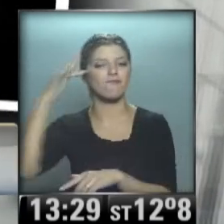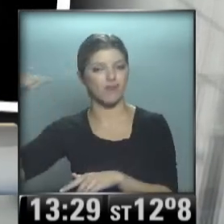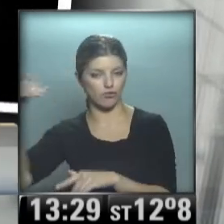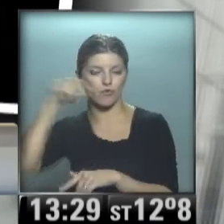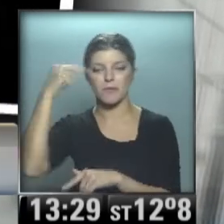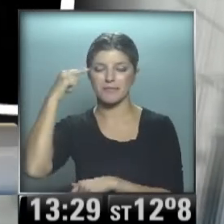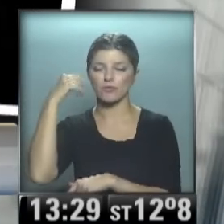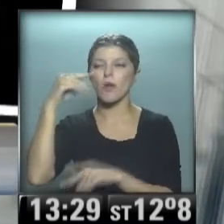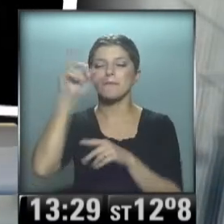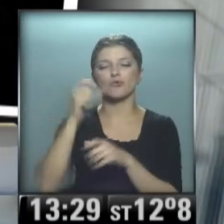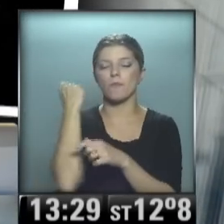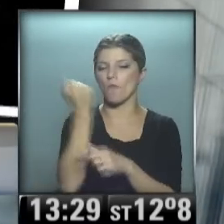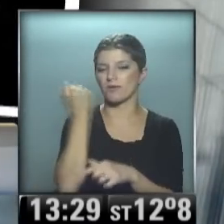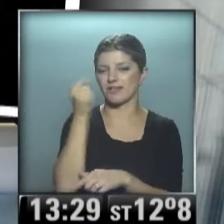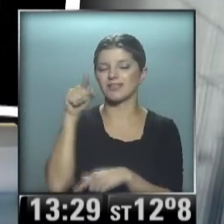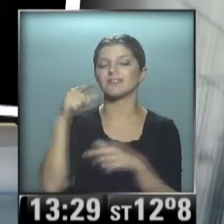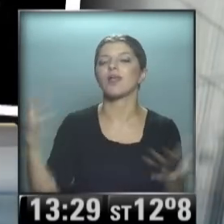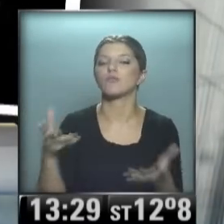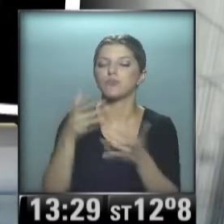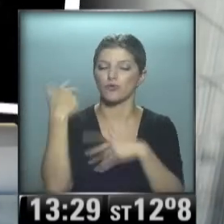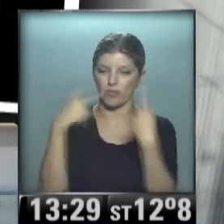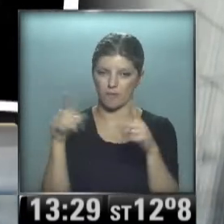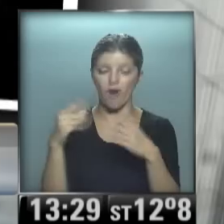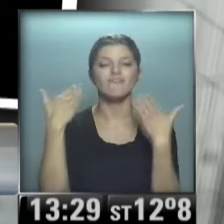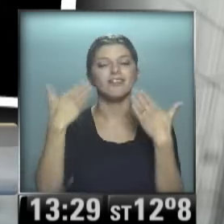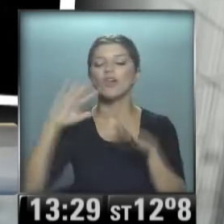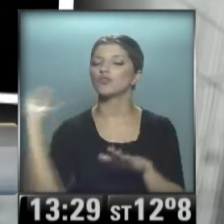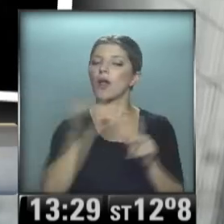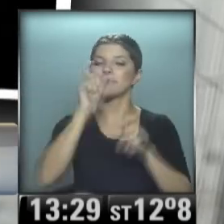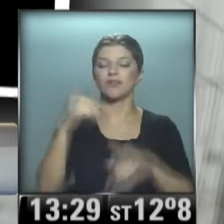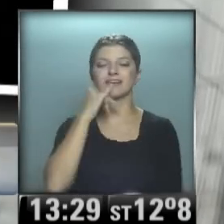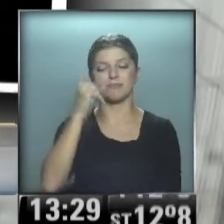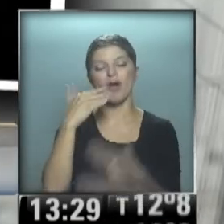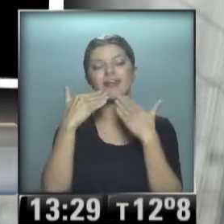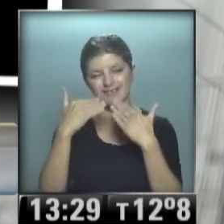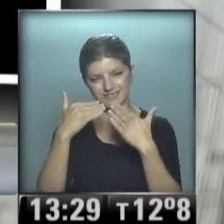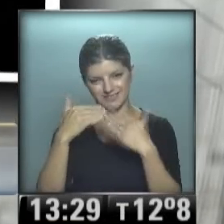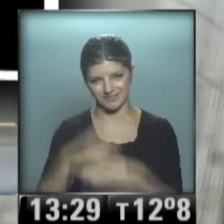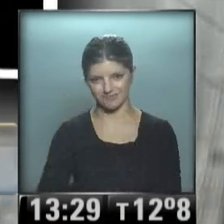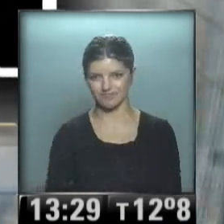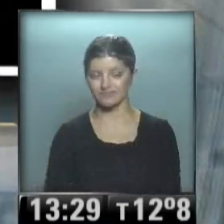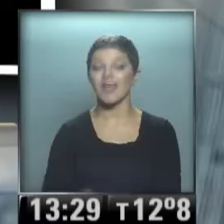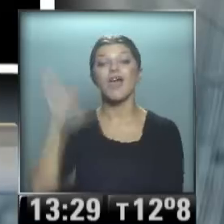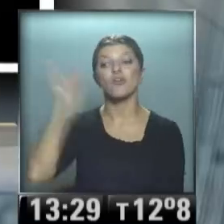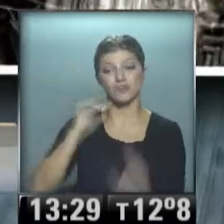una figura central de la vanguardia musical. Felicitaciones a todos los que llamaron y muchas gracias. Y ahí tenemos la